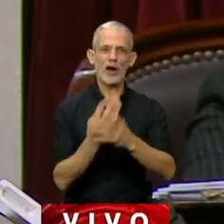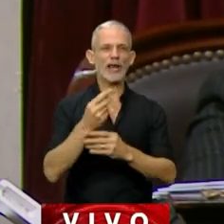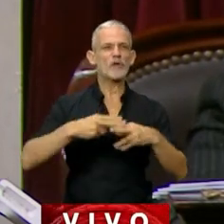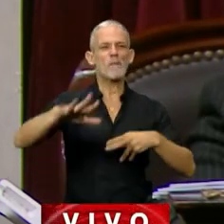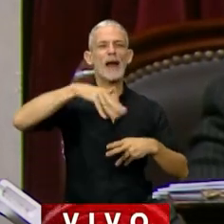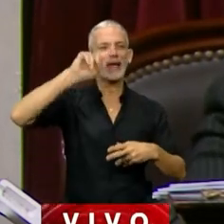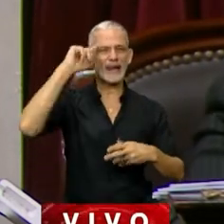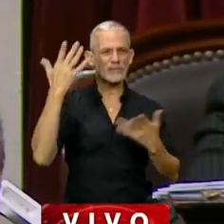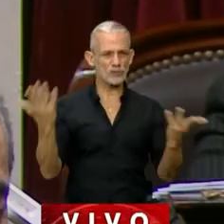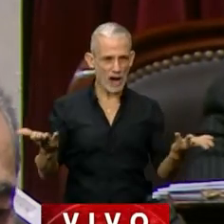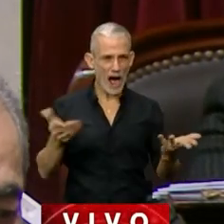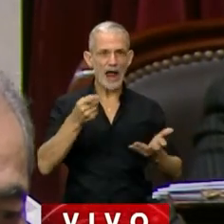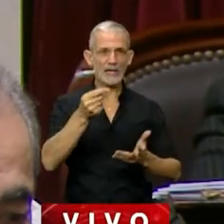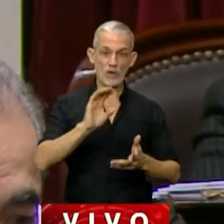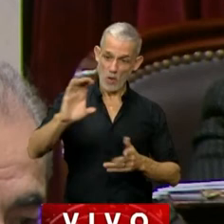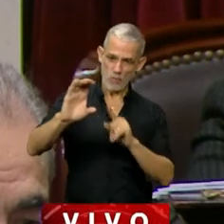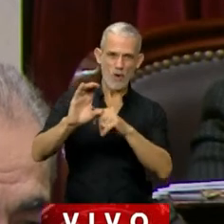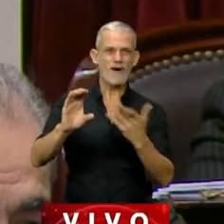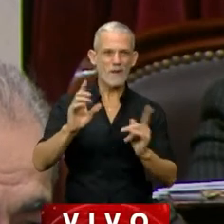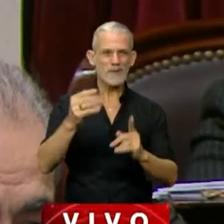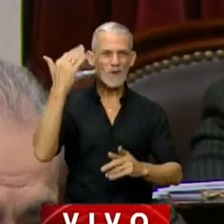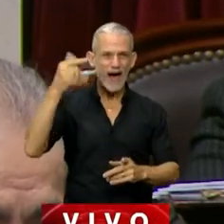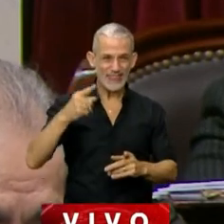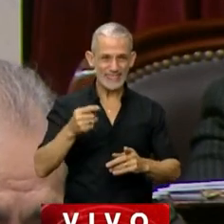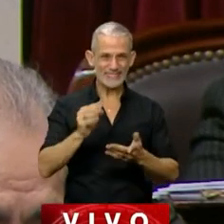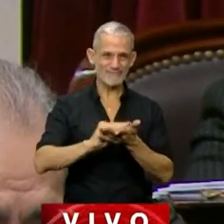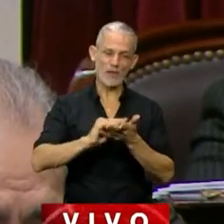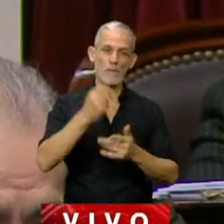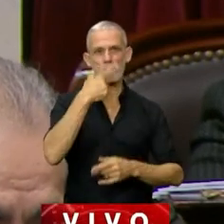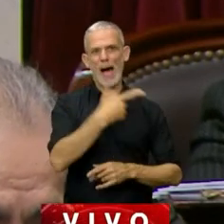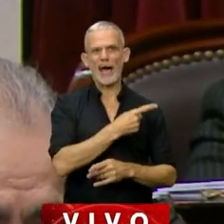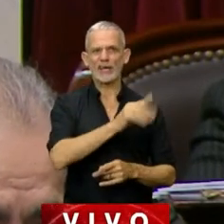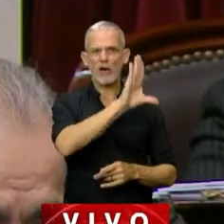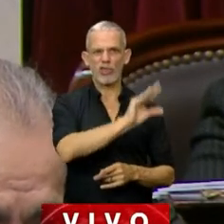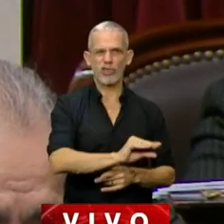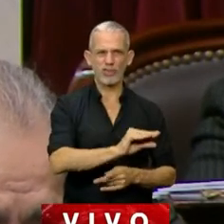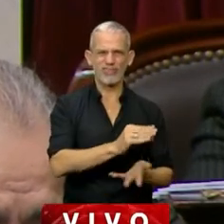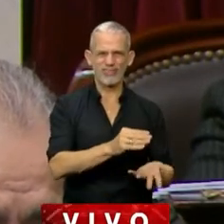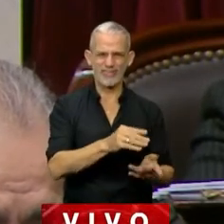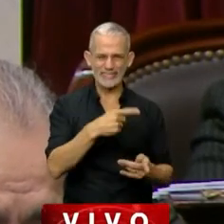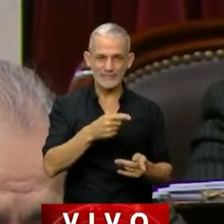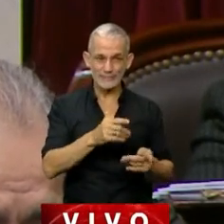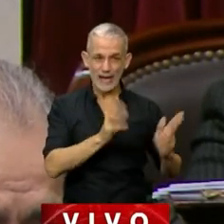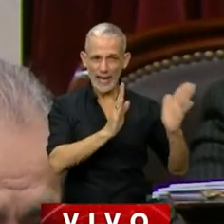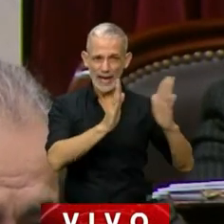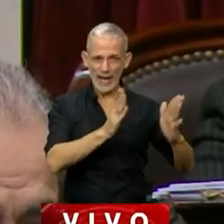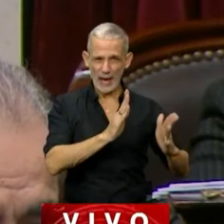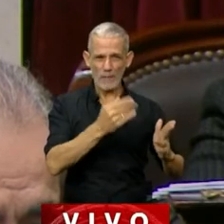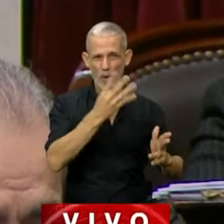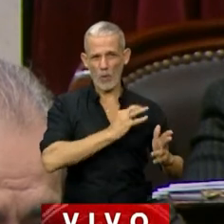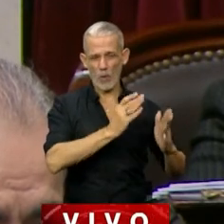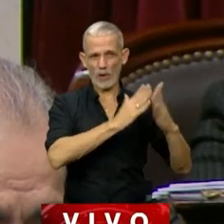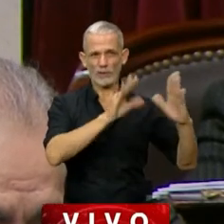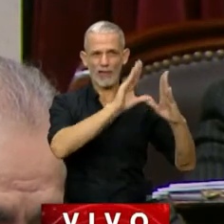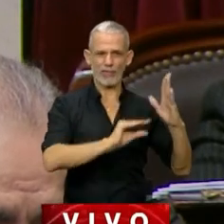parques nacionales y áreas protegidas, como ha pasado en esta administración macrista que redujo dramáticamente